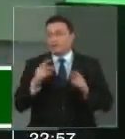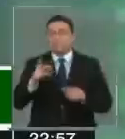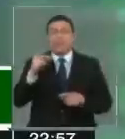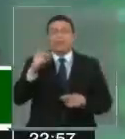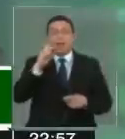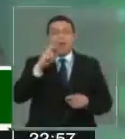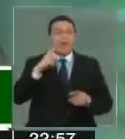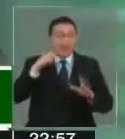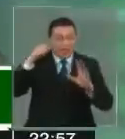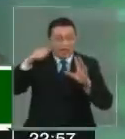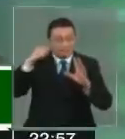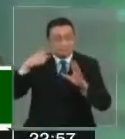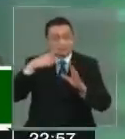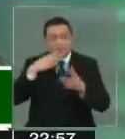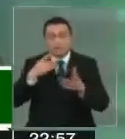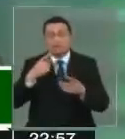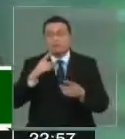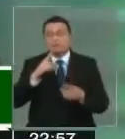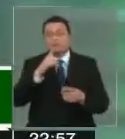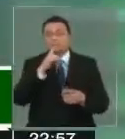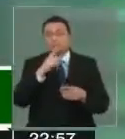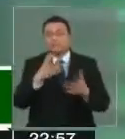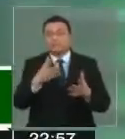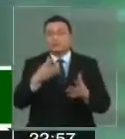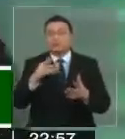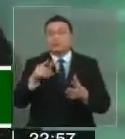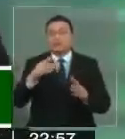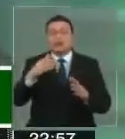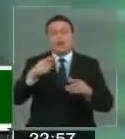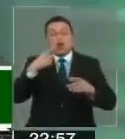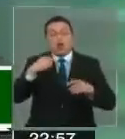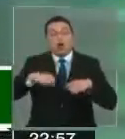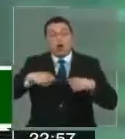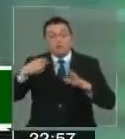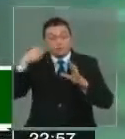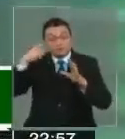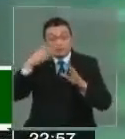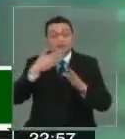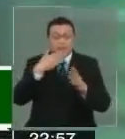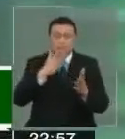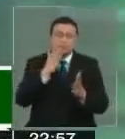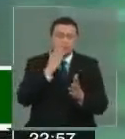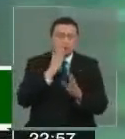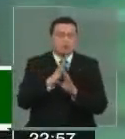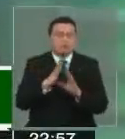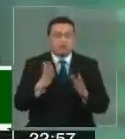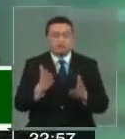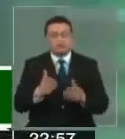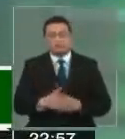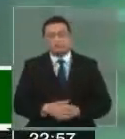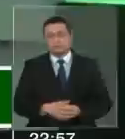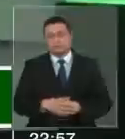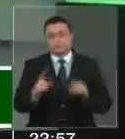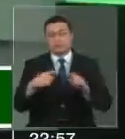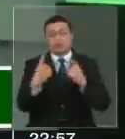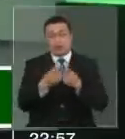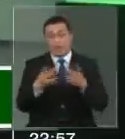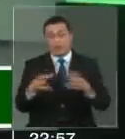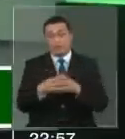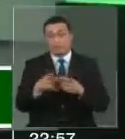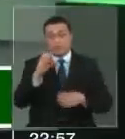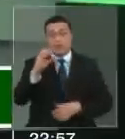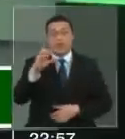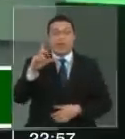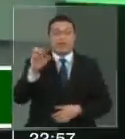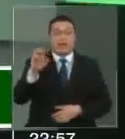Daniela también. Sí. No sé cómo se llama el chico que hizo la cámara, que era muy amoroso, sí. A todo el equipo, sí. Y sobre todo a la